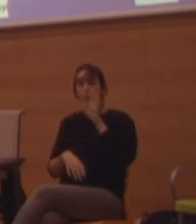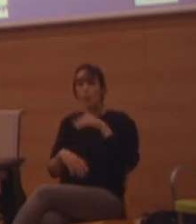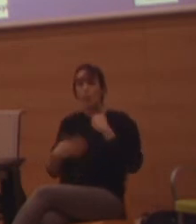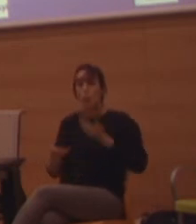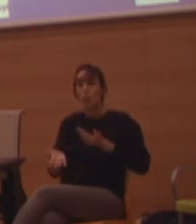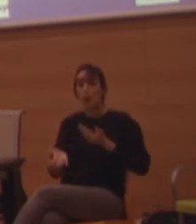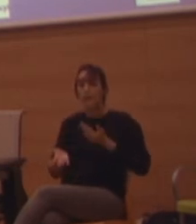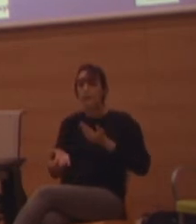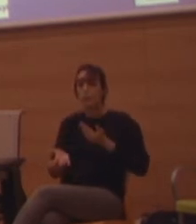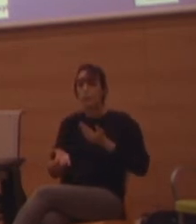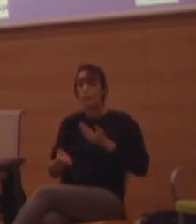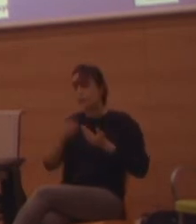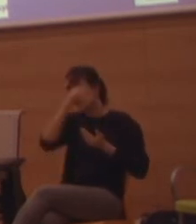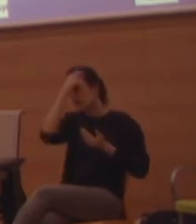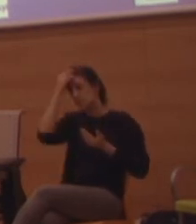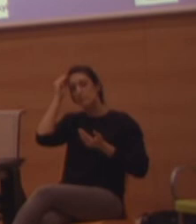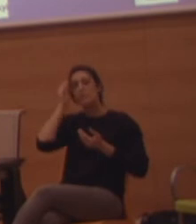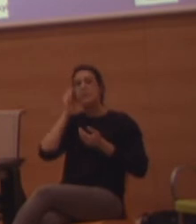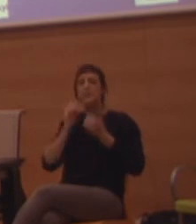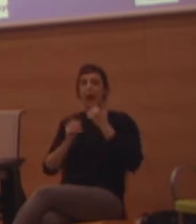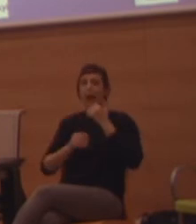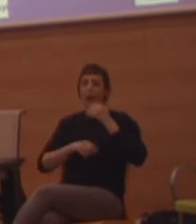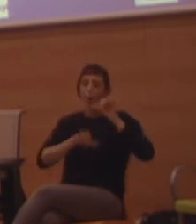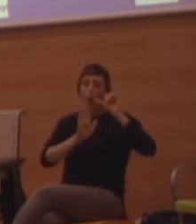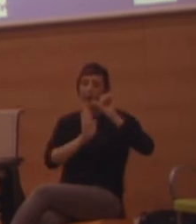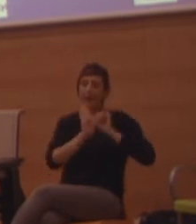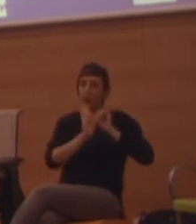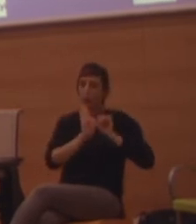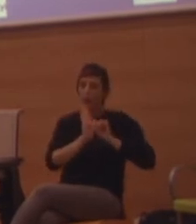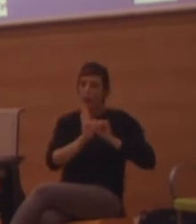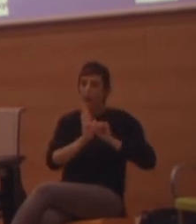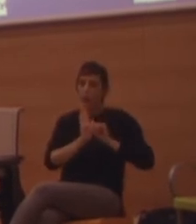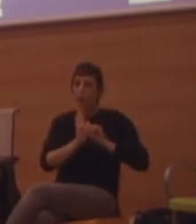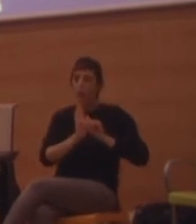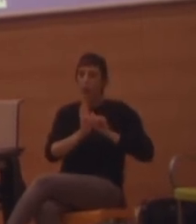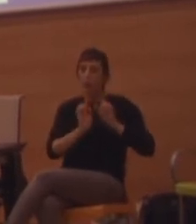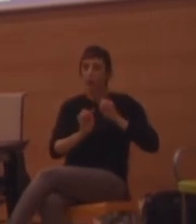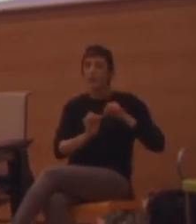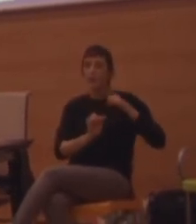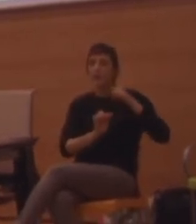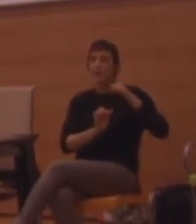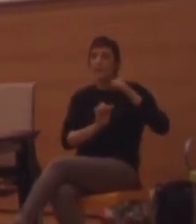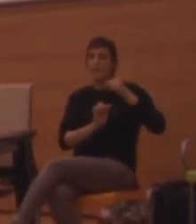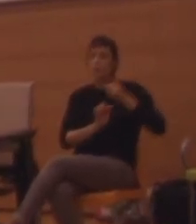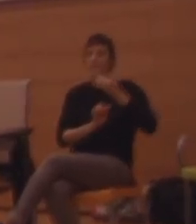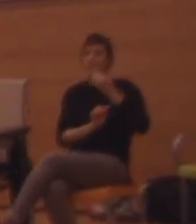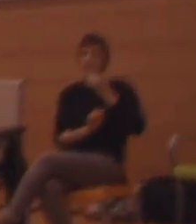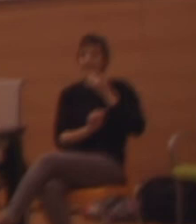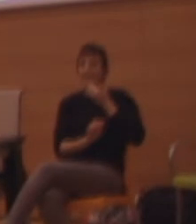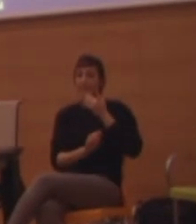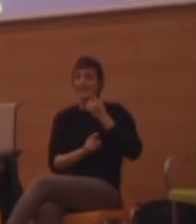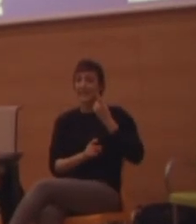un desvidamiento quirúrgico en condiciones y después poner una terapia de vacío si está infectado con instilación